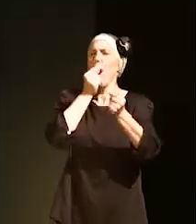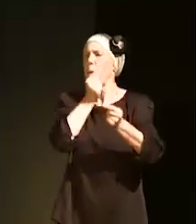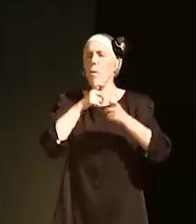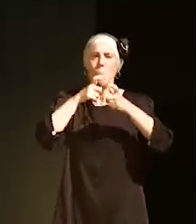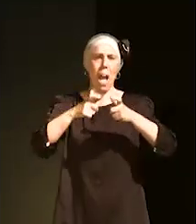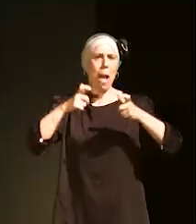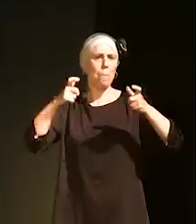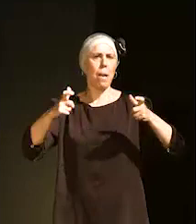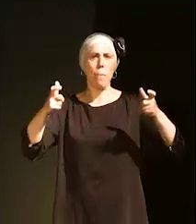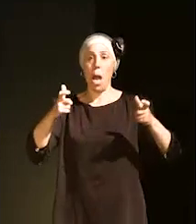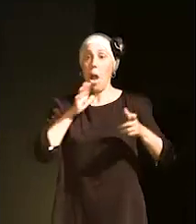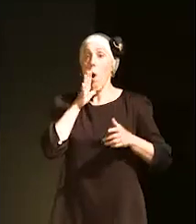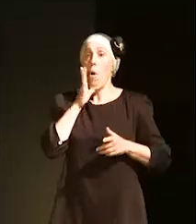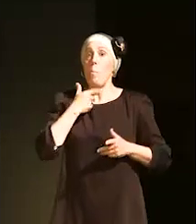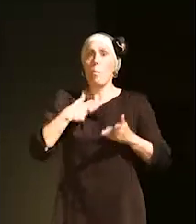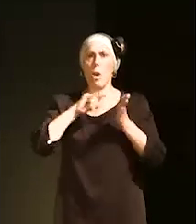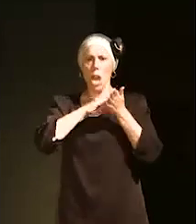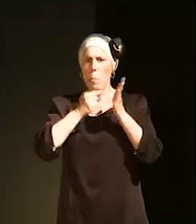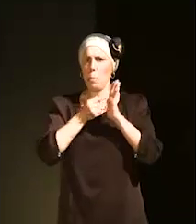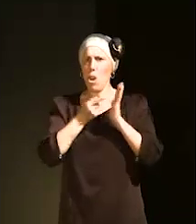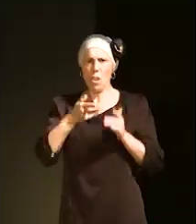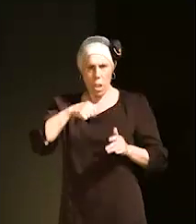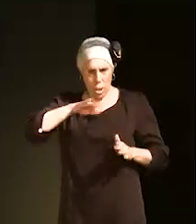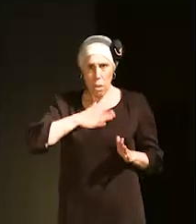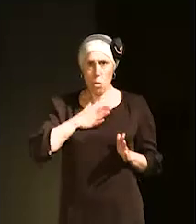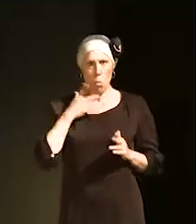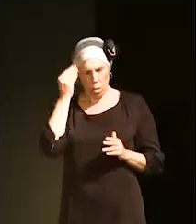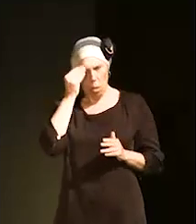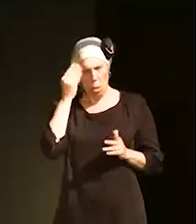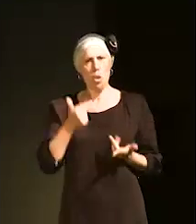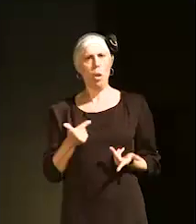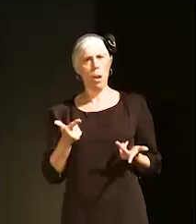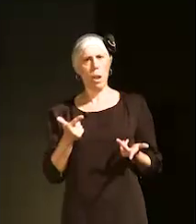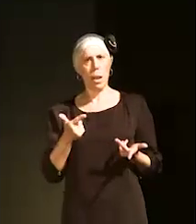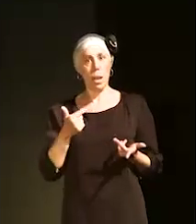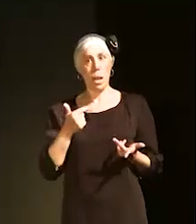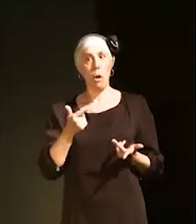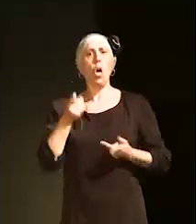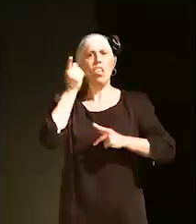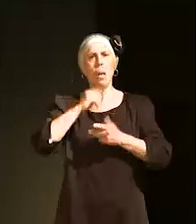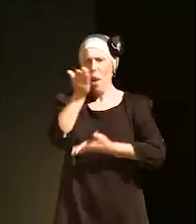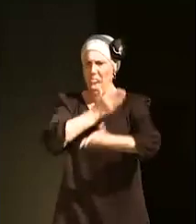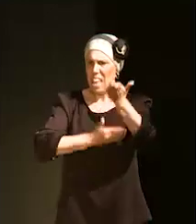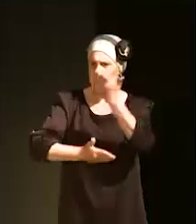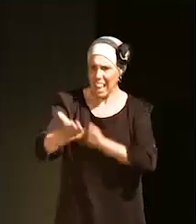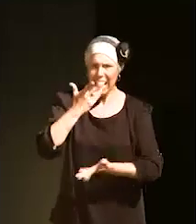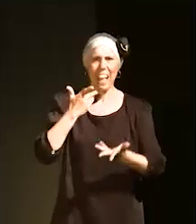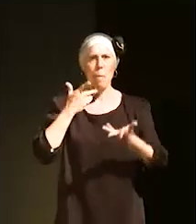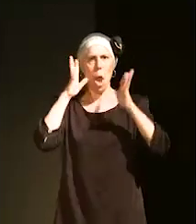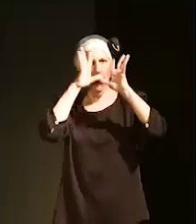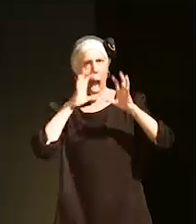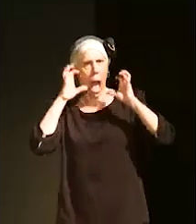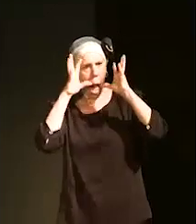este proyecto y en el impacto que hace otra cosa es el intercambio es el aprendizaje que va de ida y vuelta